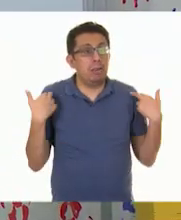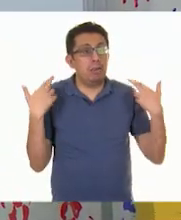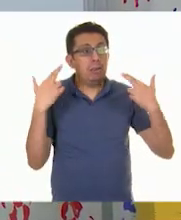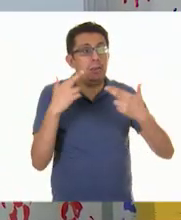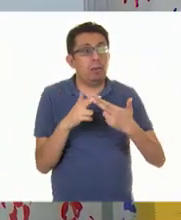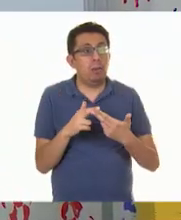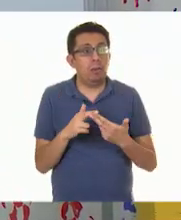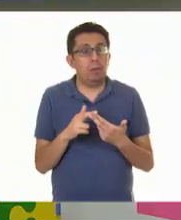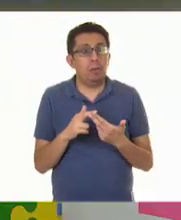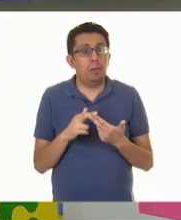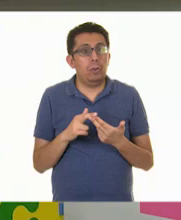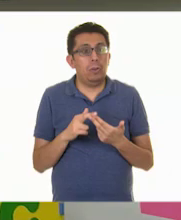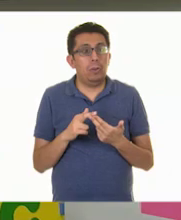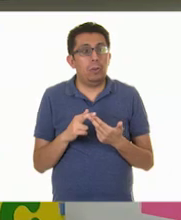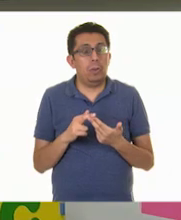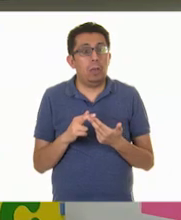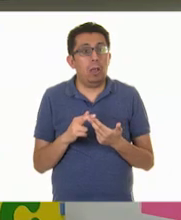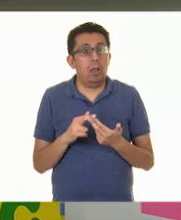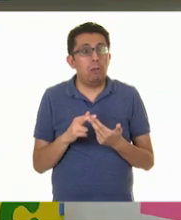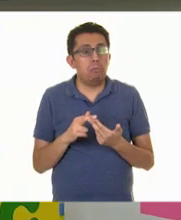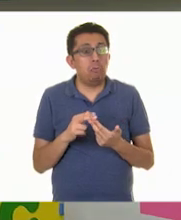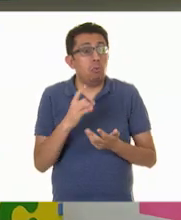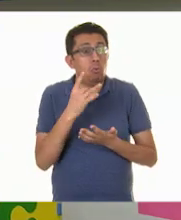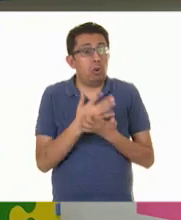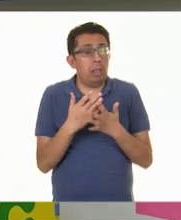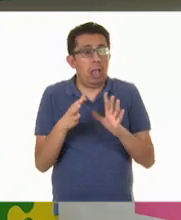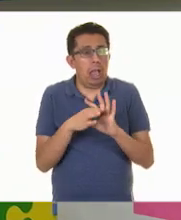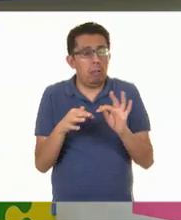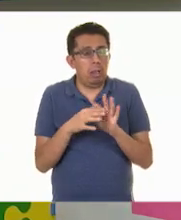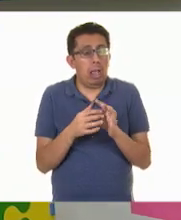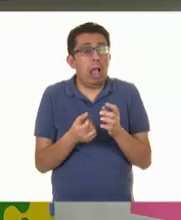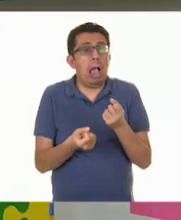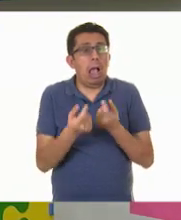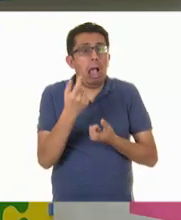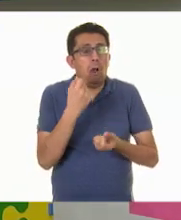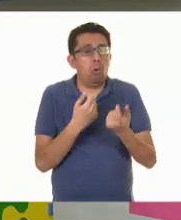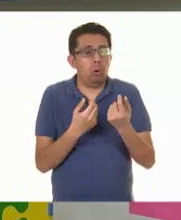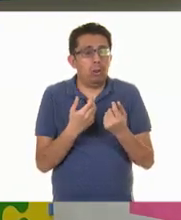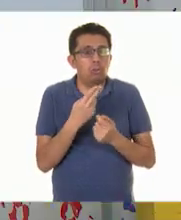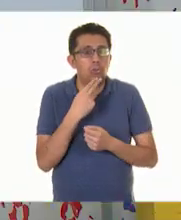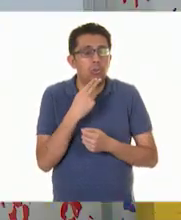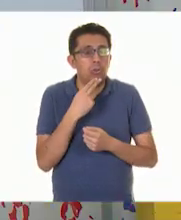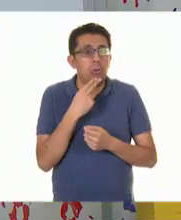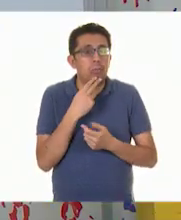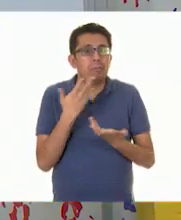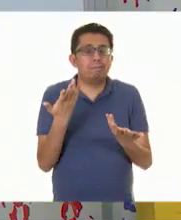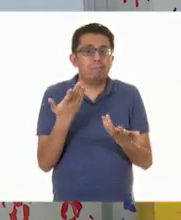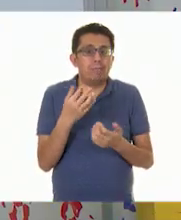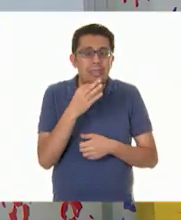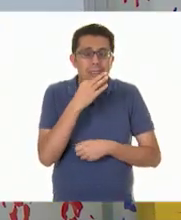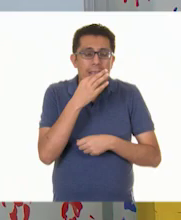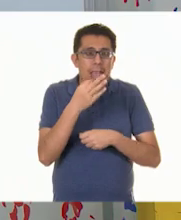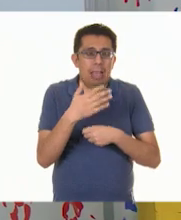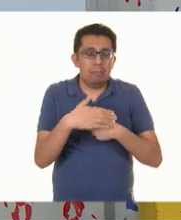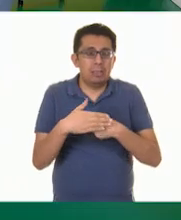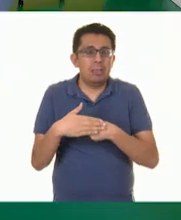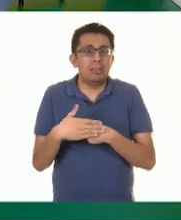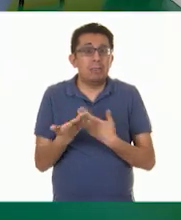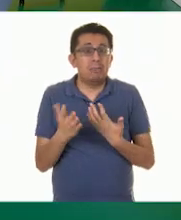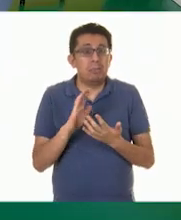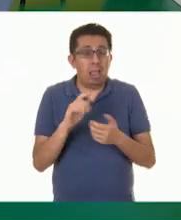Y solo hemos visto algunos de los usos, pero te tengo una mala noticia, Alexia. ¿Qué? Que ya se nos acabó el tiempo de la clase.